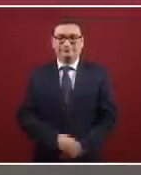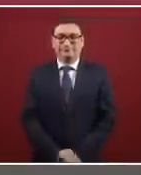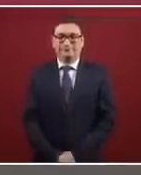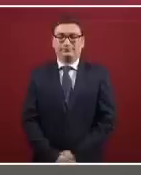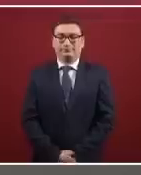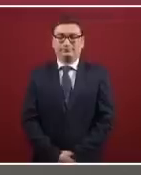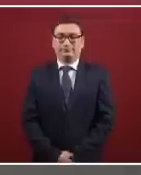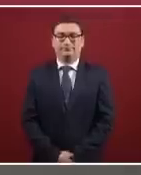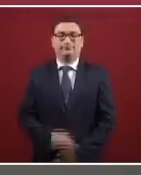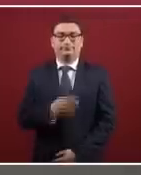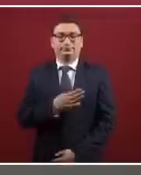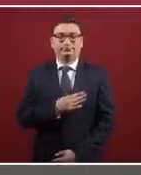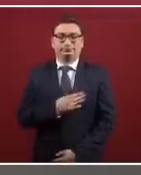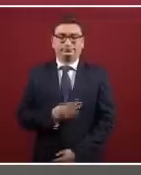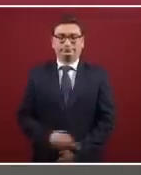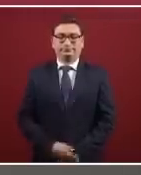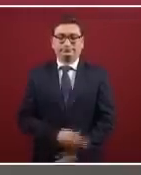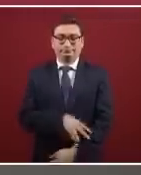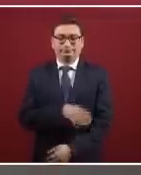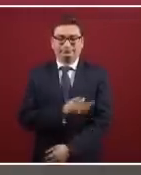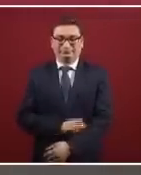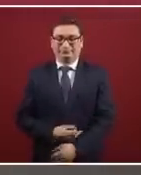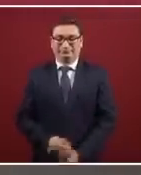Ánimo. Buenas tardes.